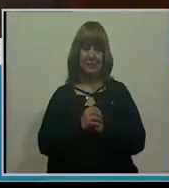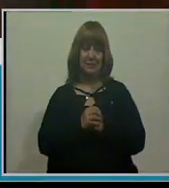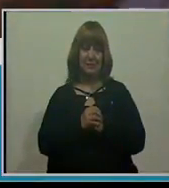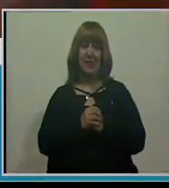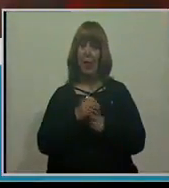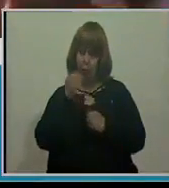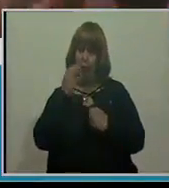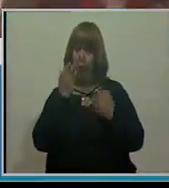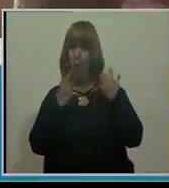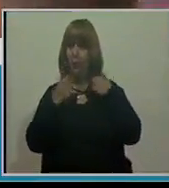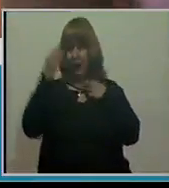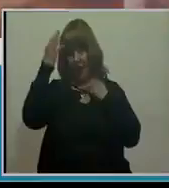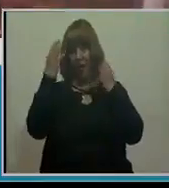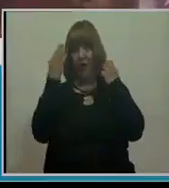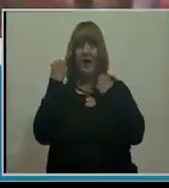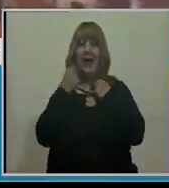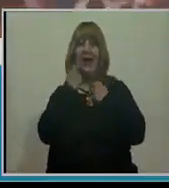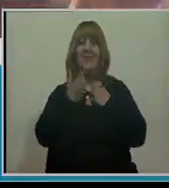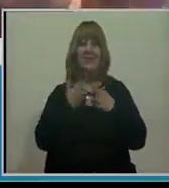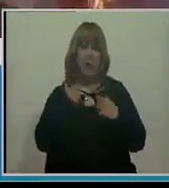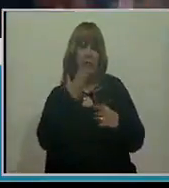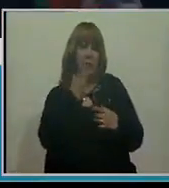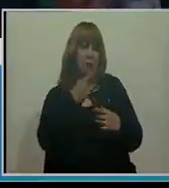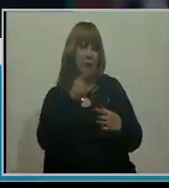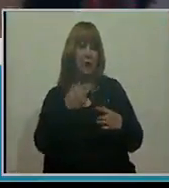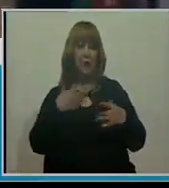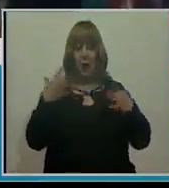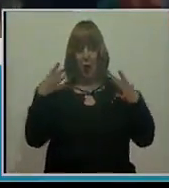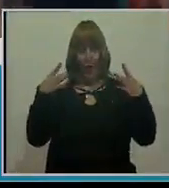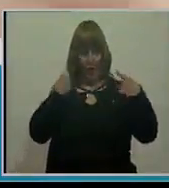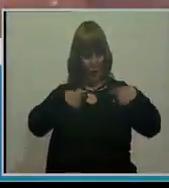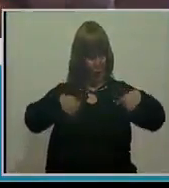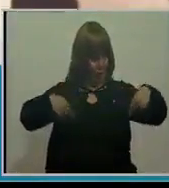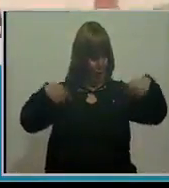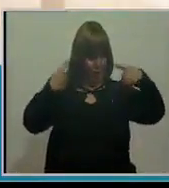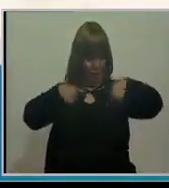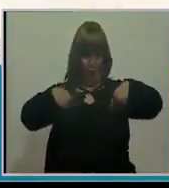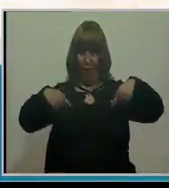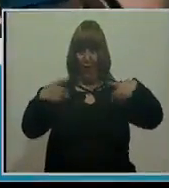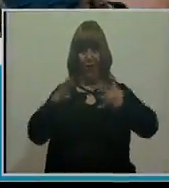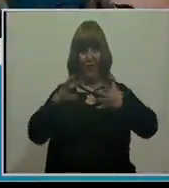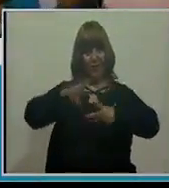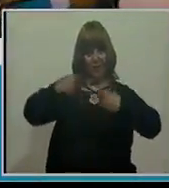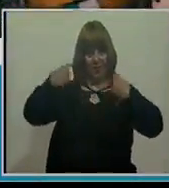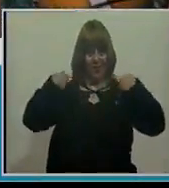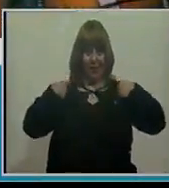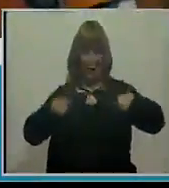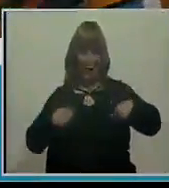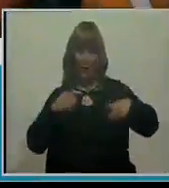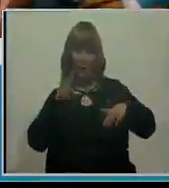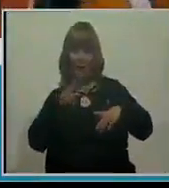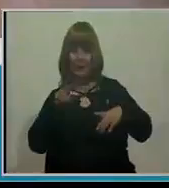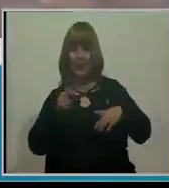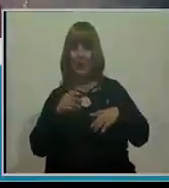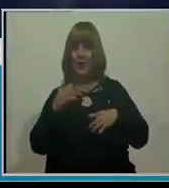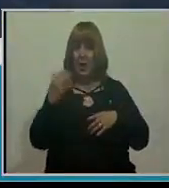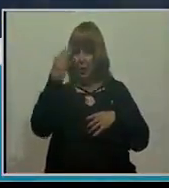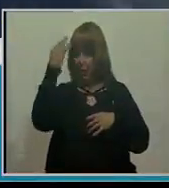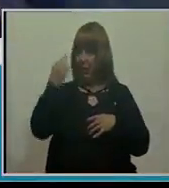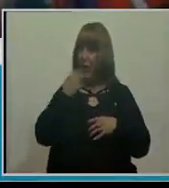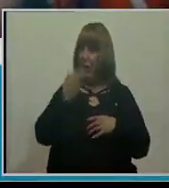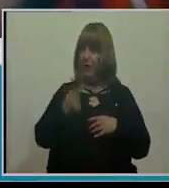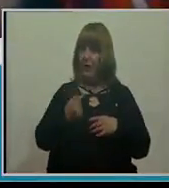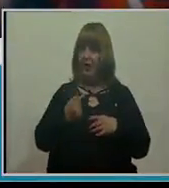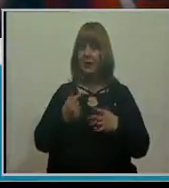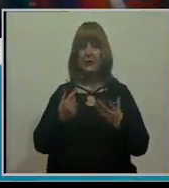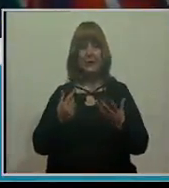muchos colores, viste cómo es el mundial, no con todas las banderas. ¿No es más de lo mismo? Yo tengo esta sensación. Ay, pero te quejas por todo. El ritmo